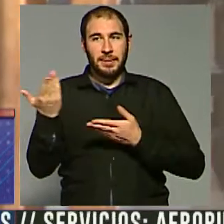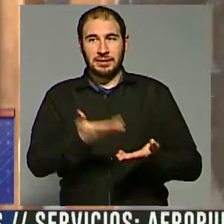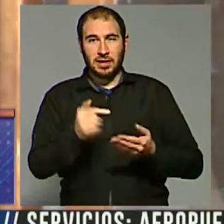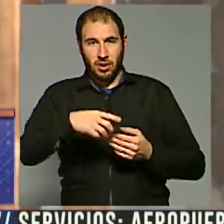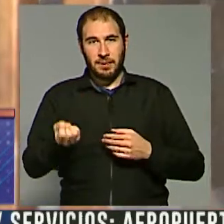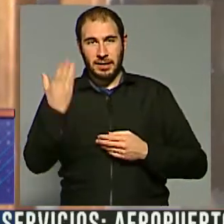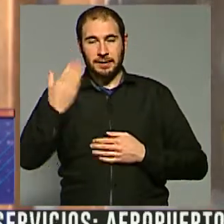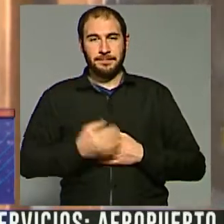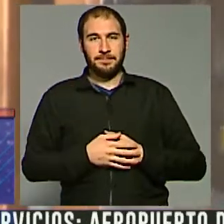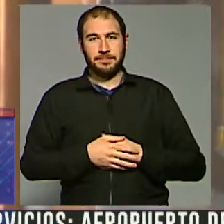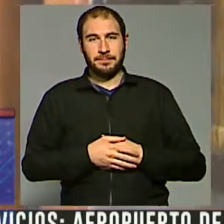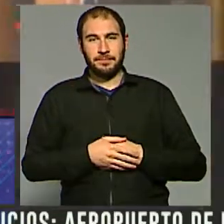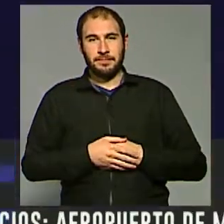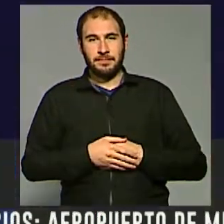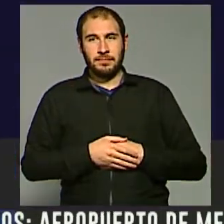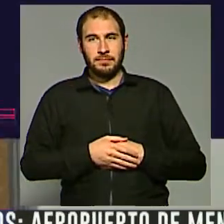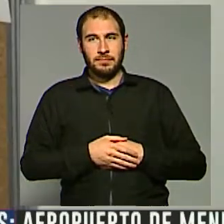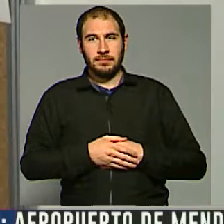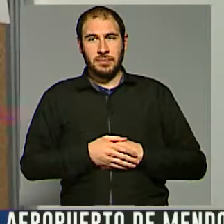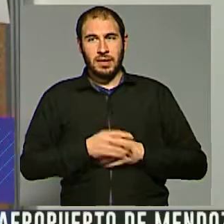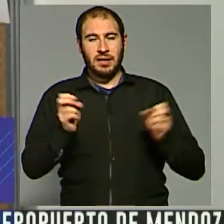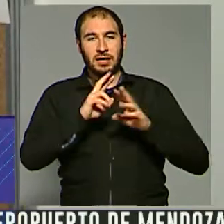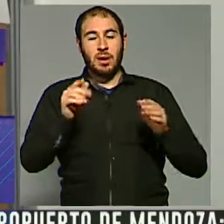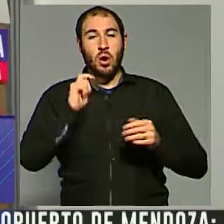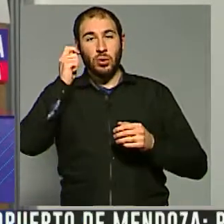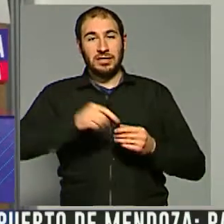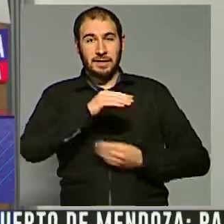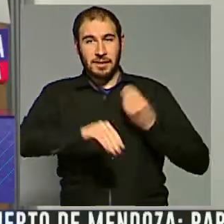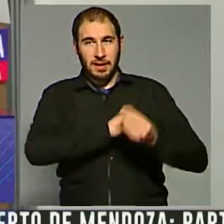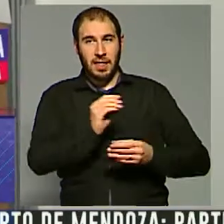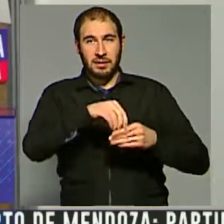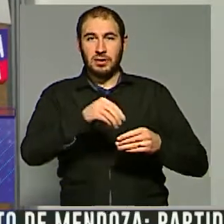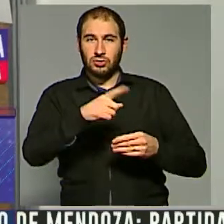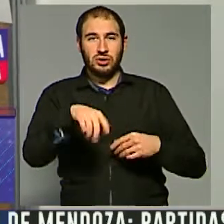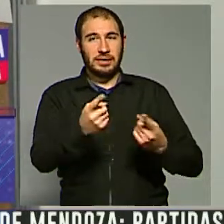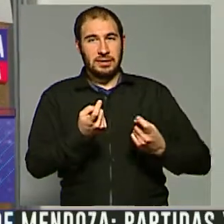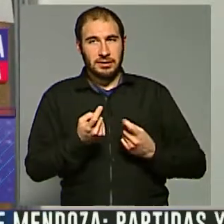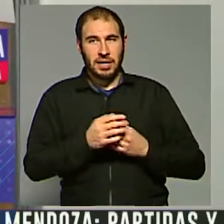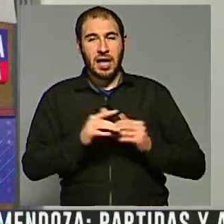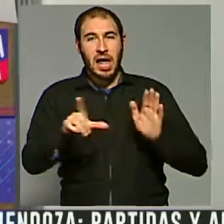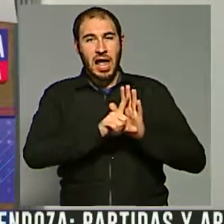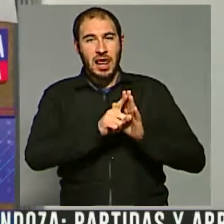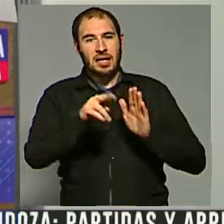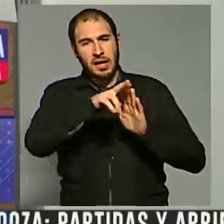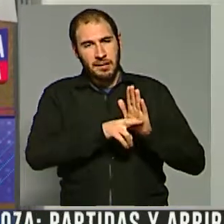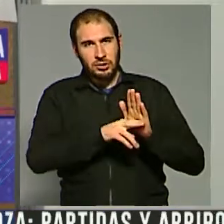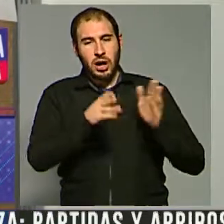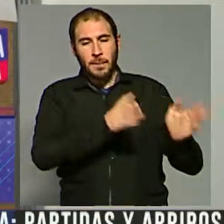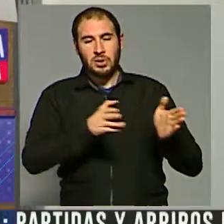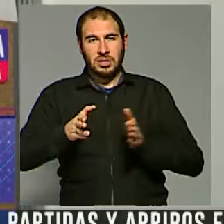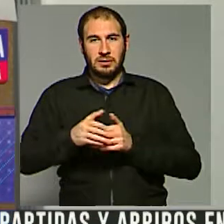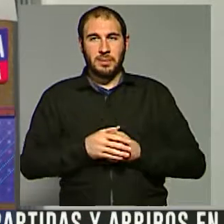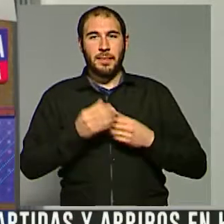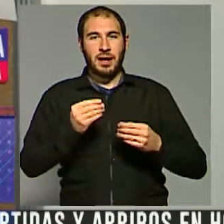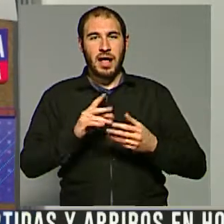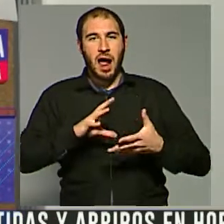esta mañana. En el ámbito de la justicia de familia necesitamos una ley que regule los procedimientos